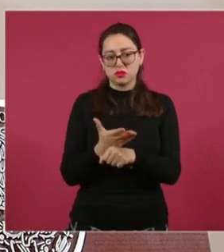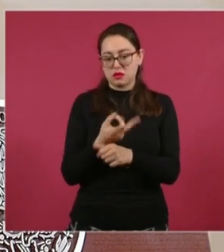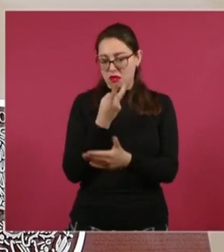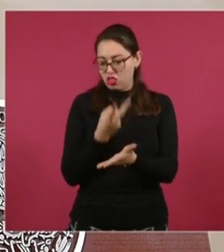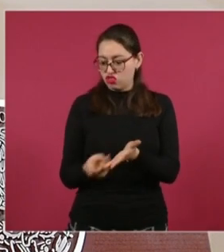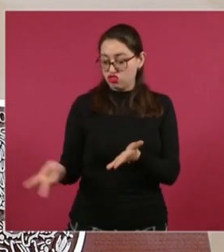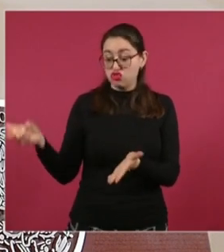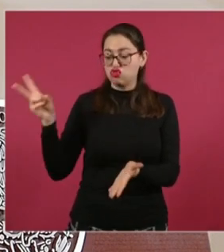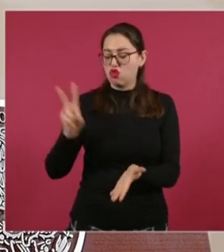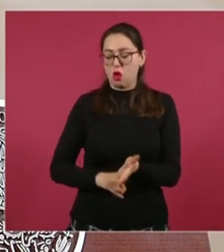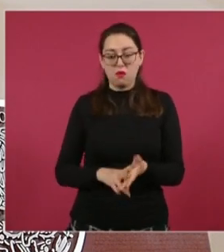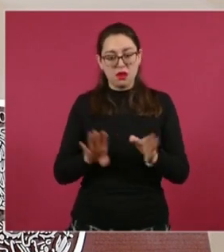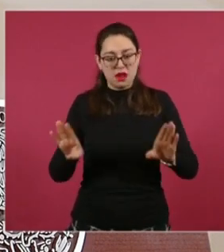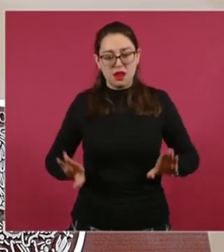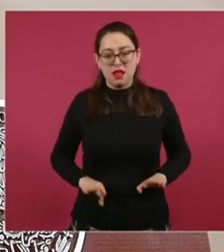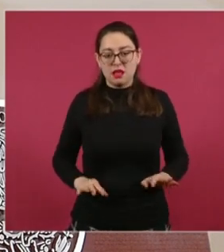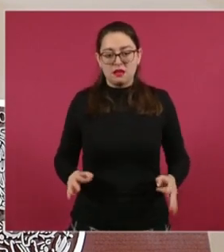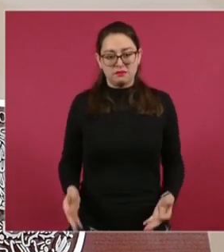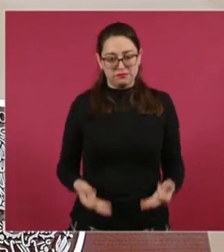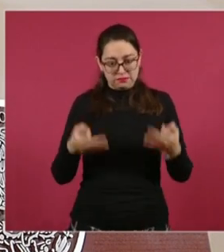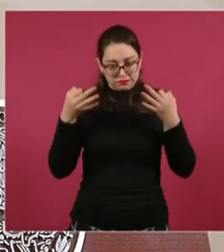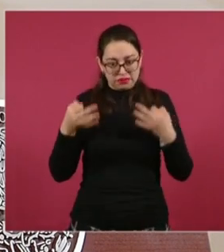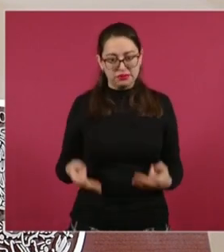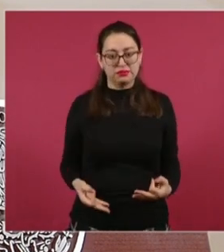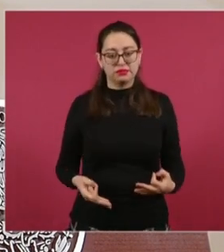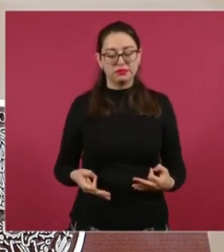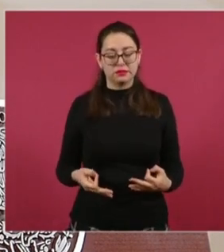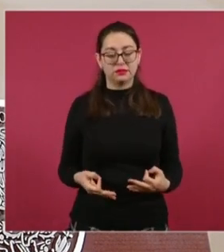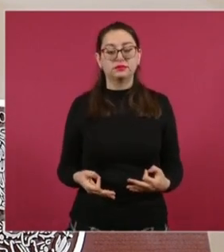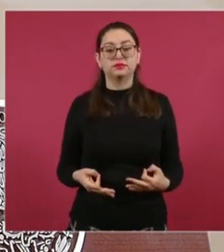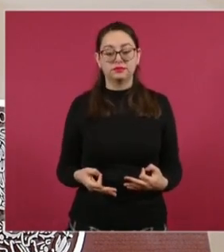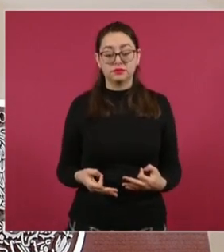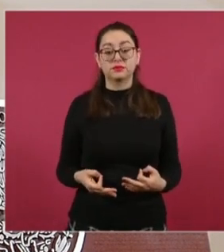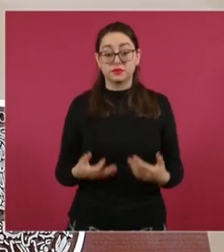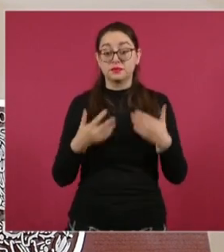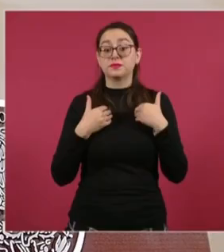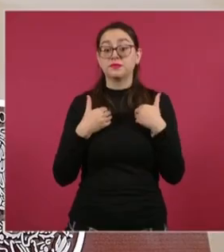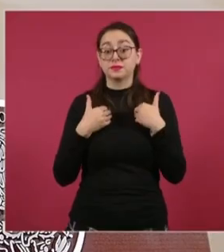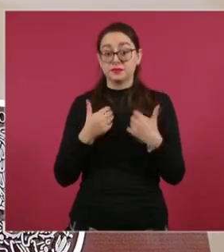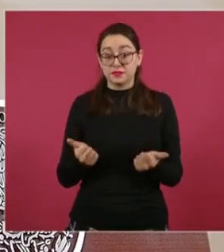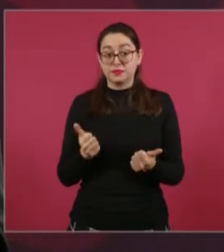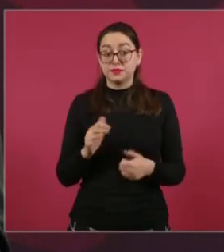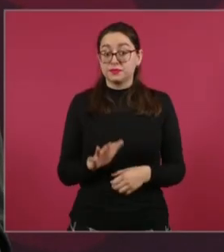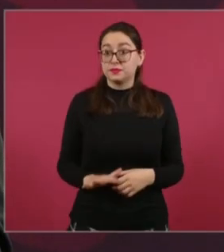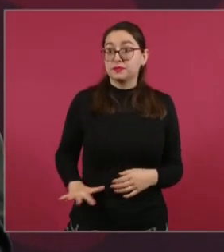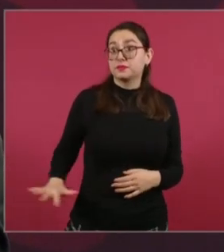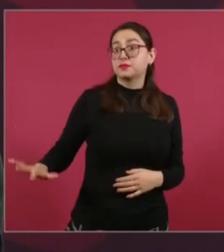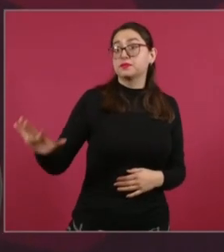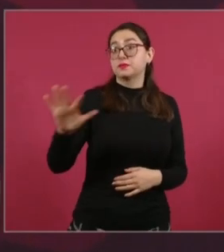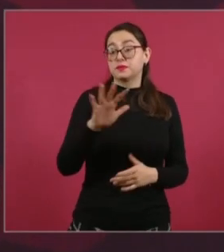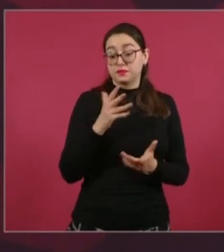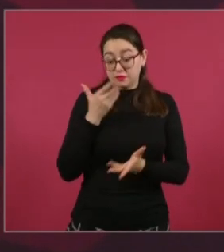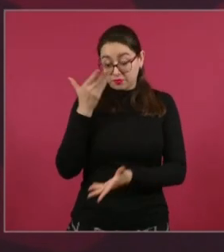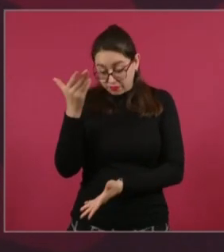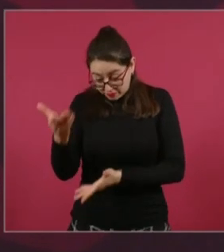actuar con rectitud, a entender que el servicio público es como un apostolado.